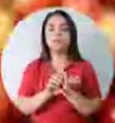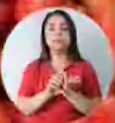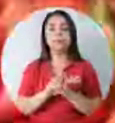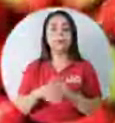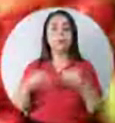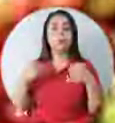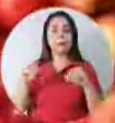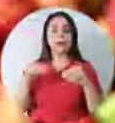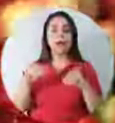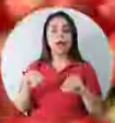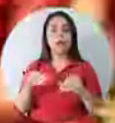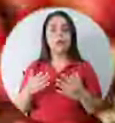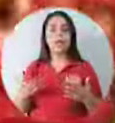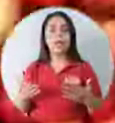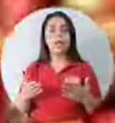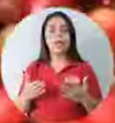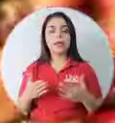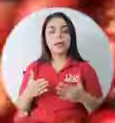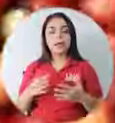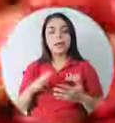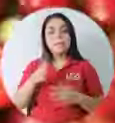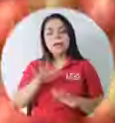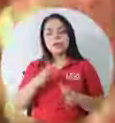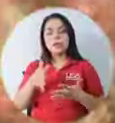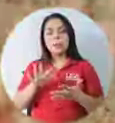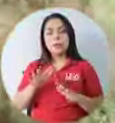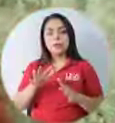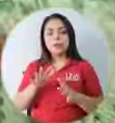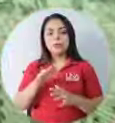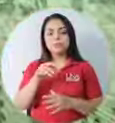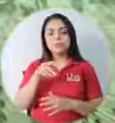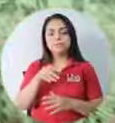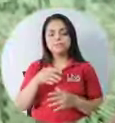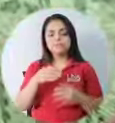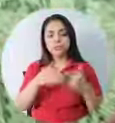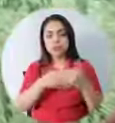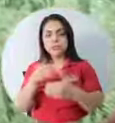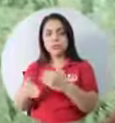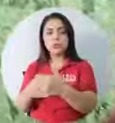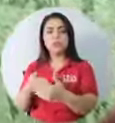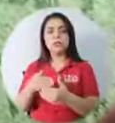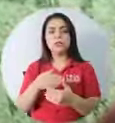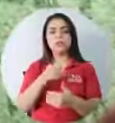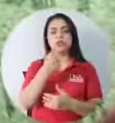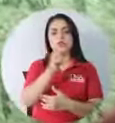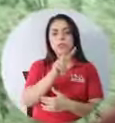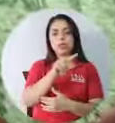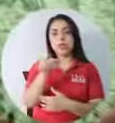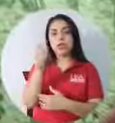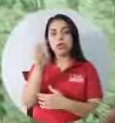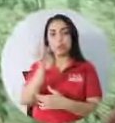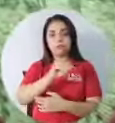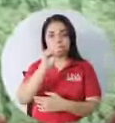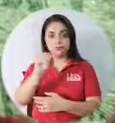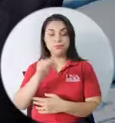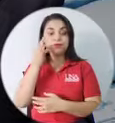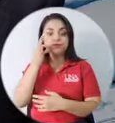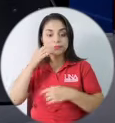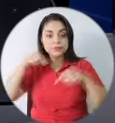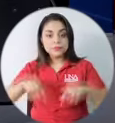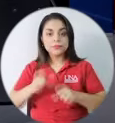que procesa alrededor entre el 12 y el 14% del café que se produce en Costa